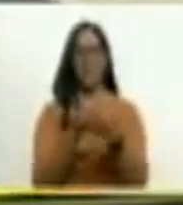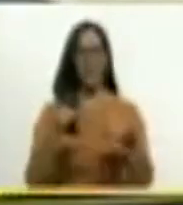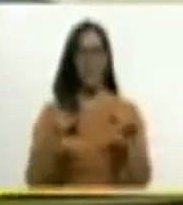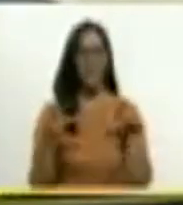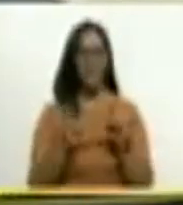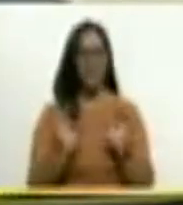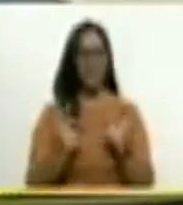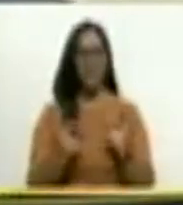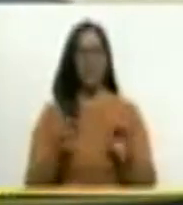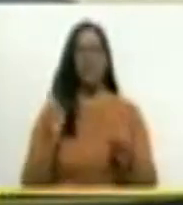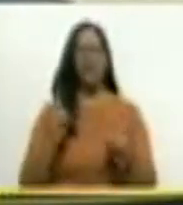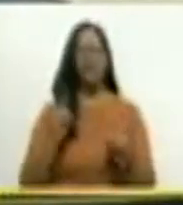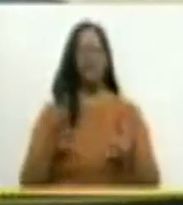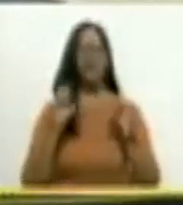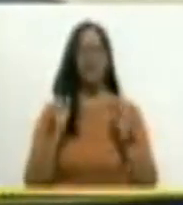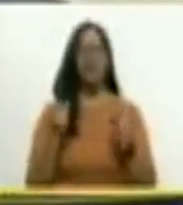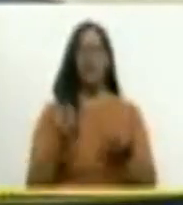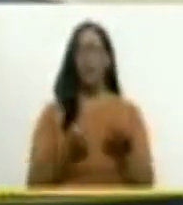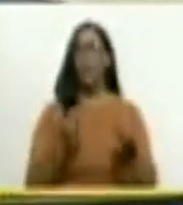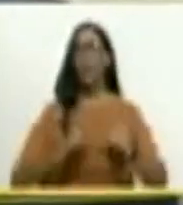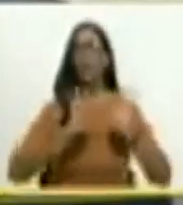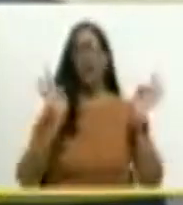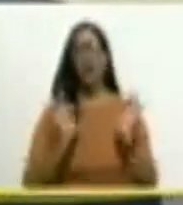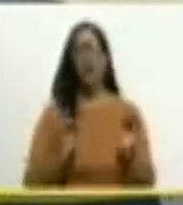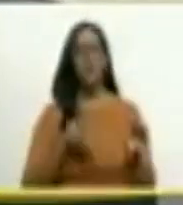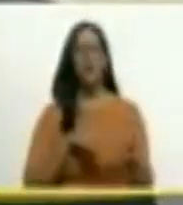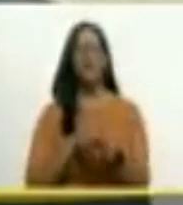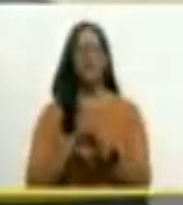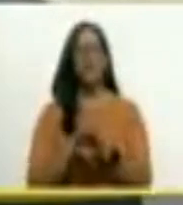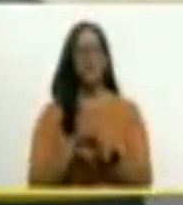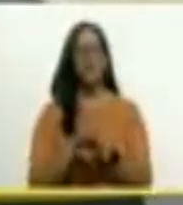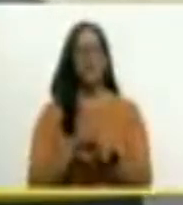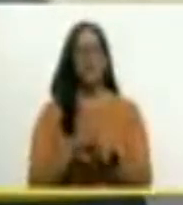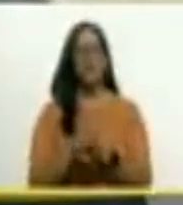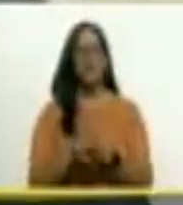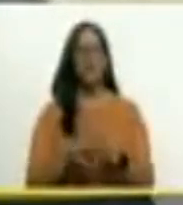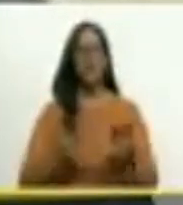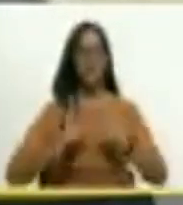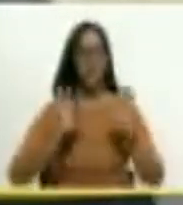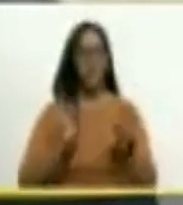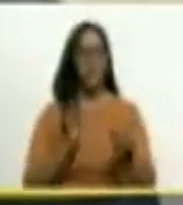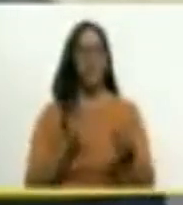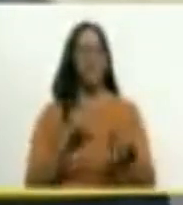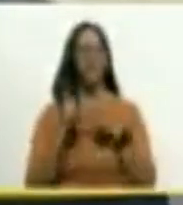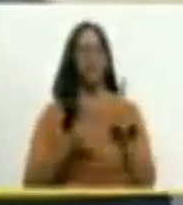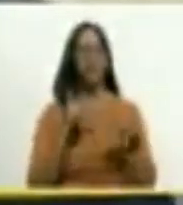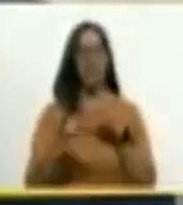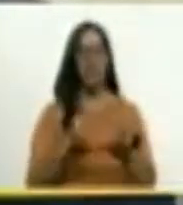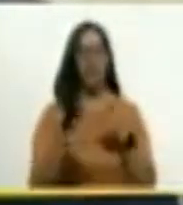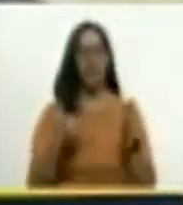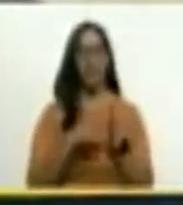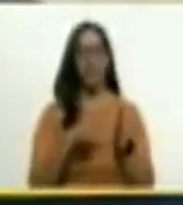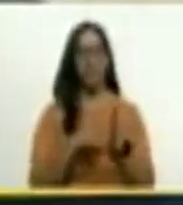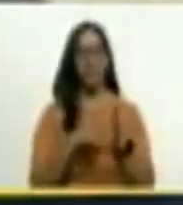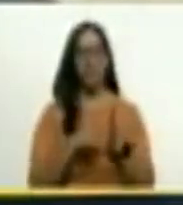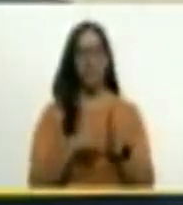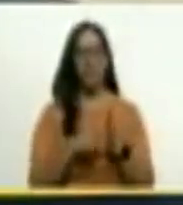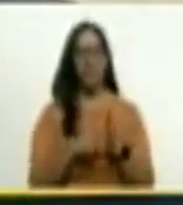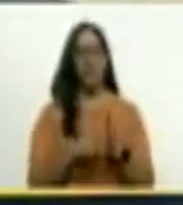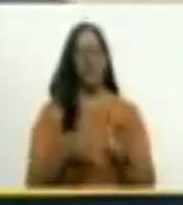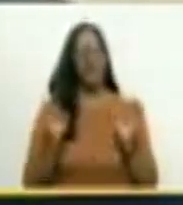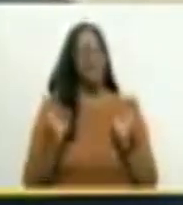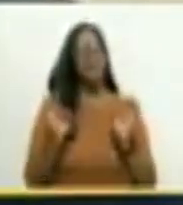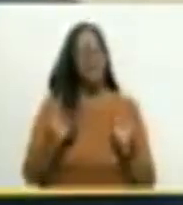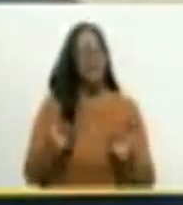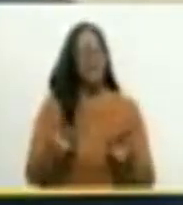debemos entenderlas como una estrategia de desarrollo del nuevo modelo productivo por rentista. Y es Paraguaná precisamente